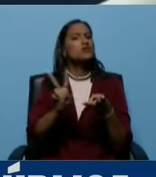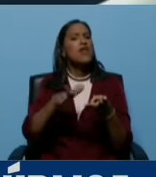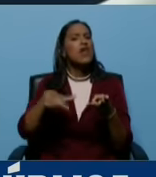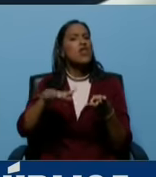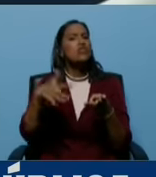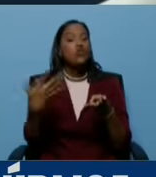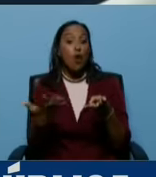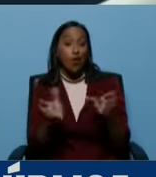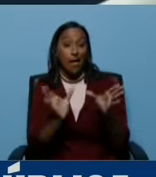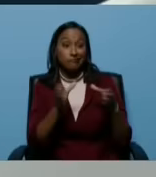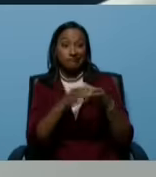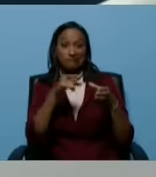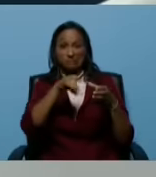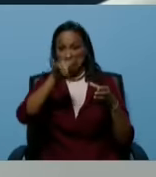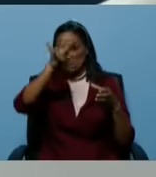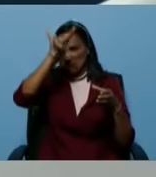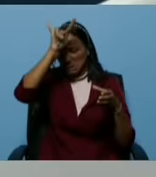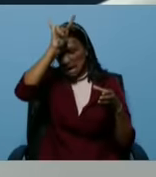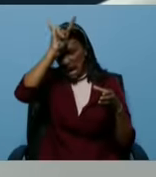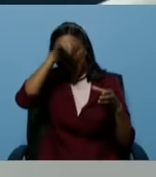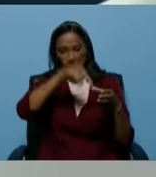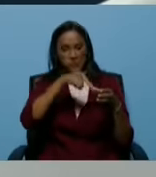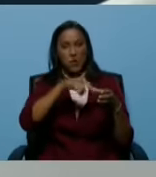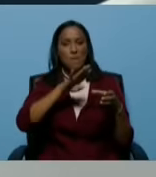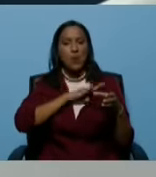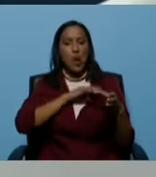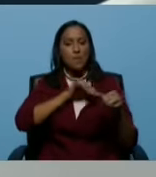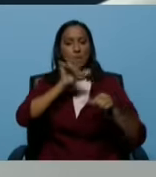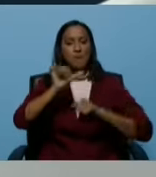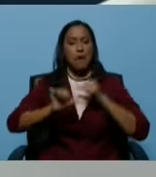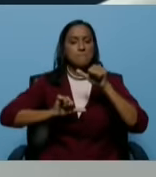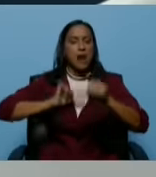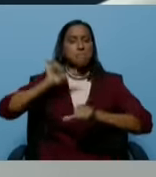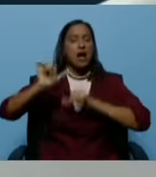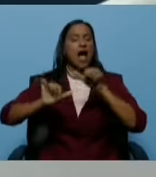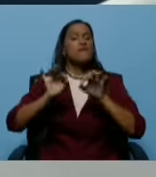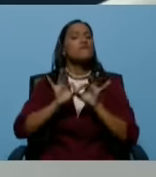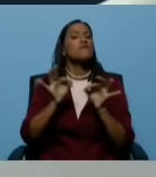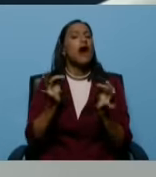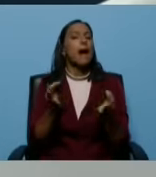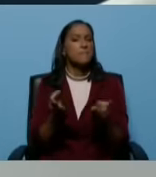Tradición, Familia y Propiedad, que fueron los autores